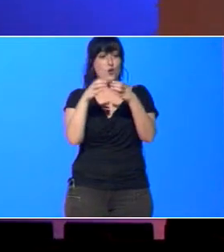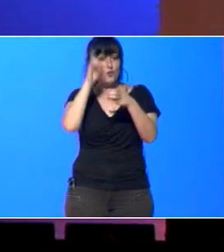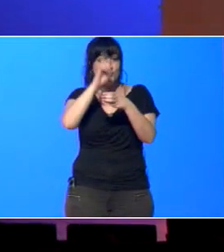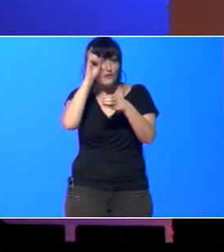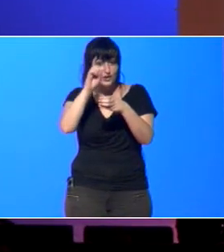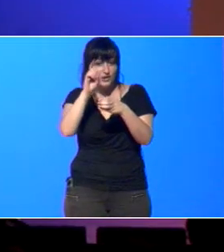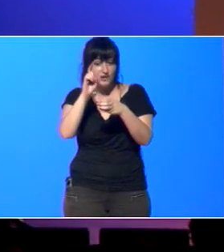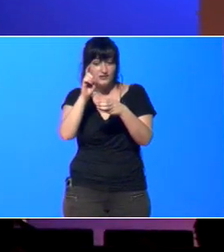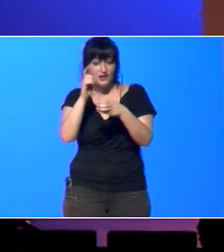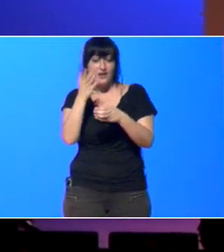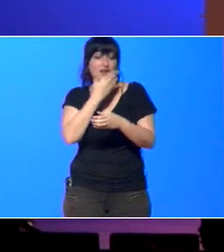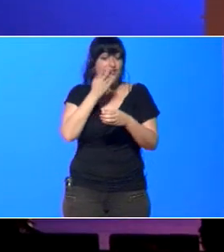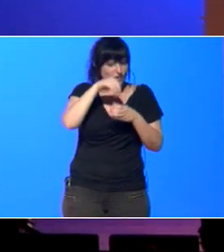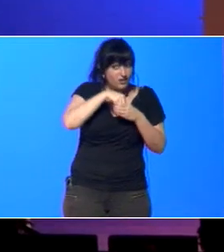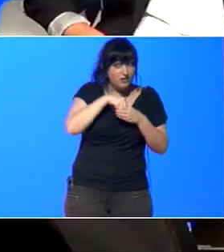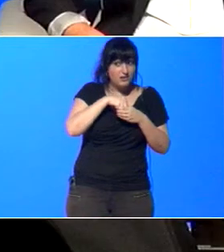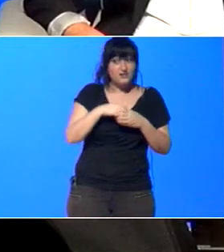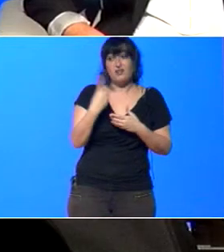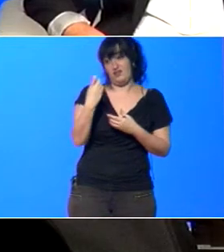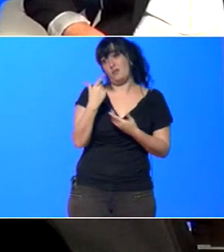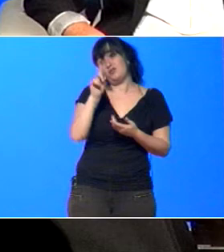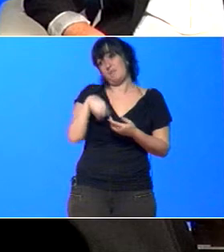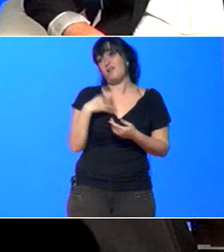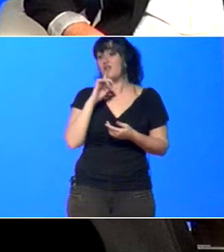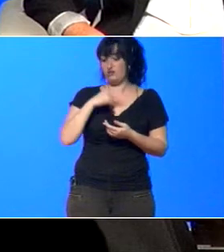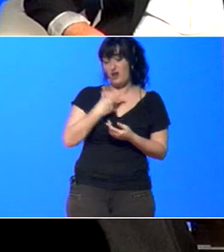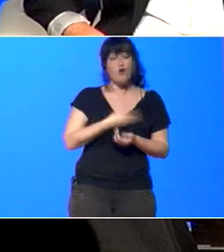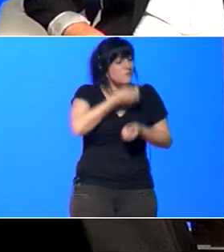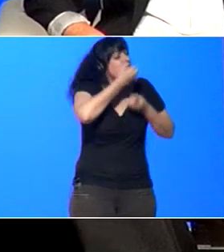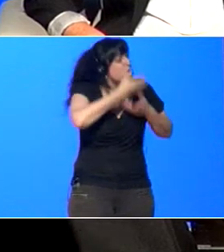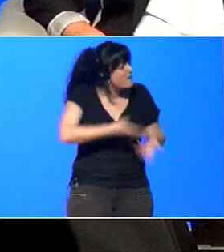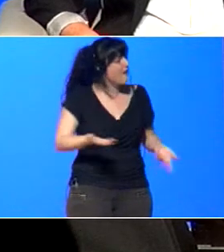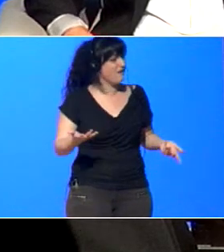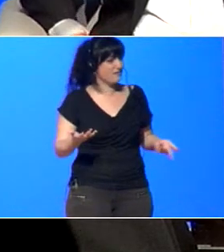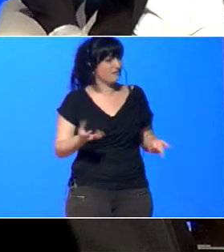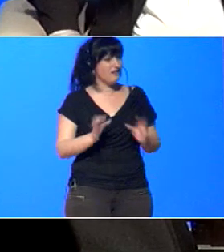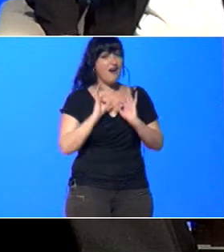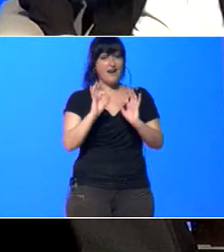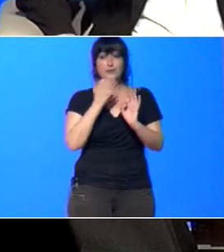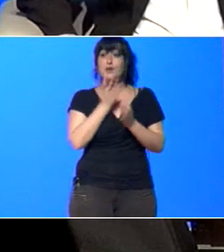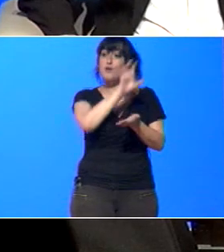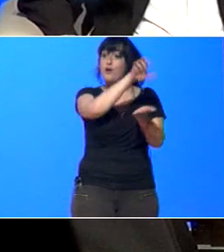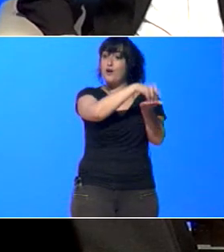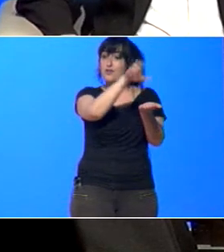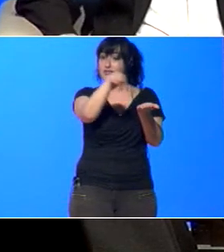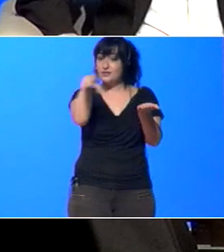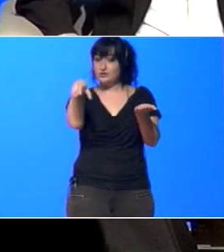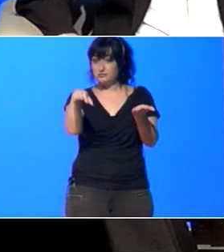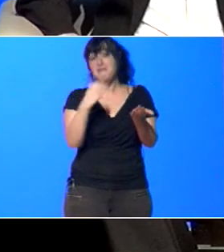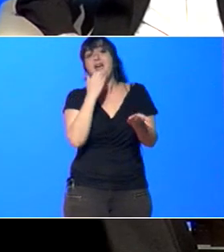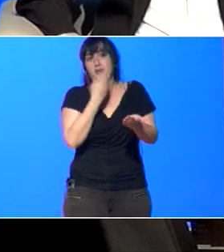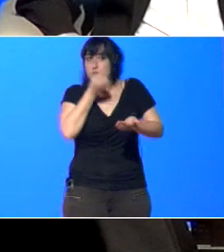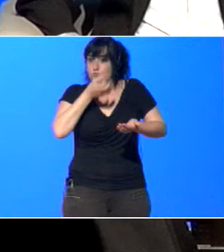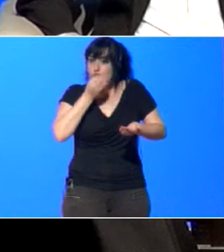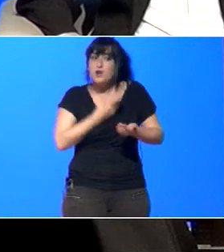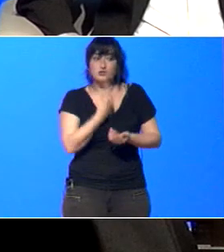necesitamos que nos digan lo bien que lo hacemos. Y en ese sentido, el acompañamiento que se hace a los centros, y tenemos ejemplos muy buenos, que, por ejemplo,